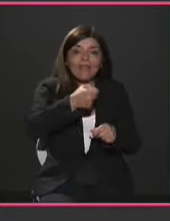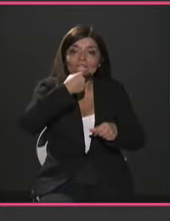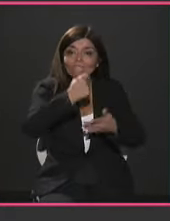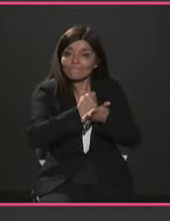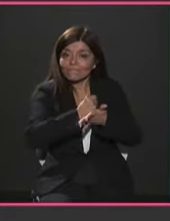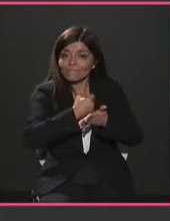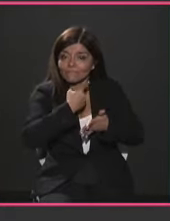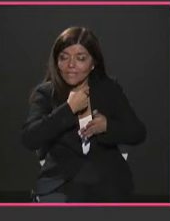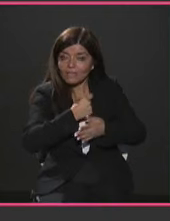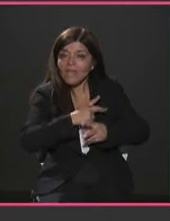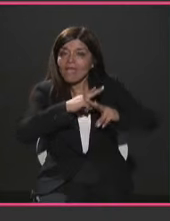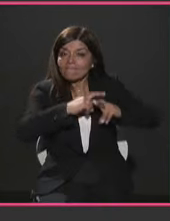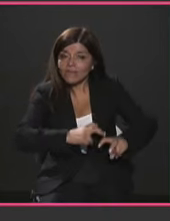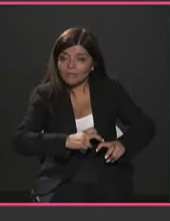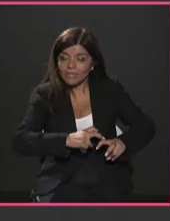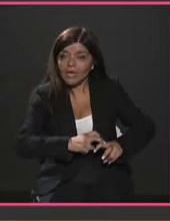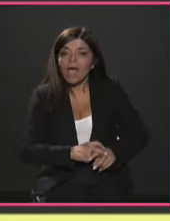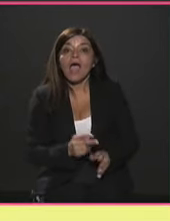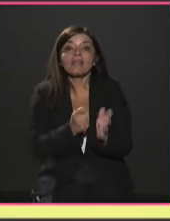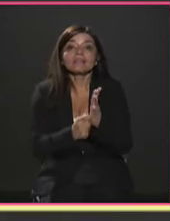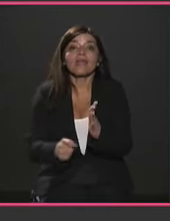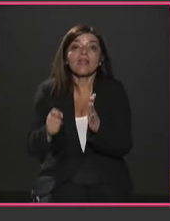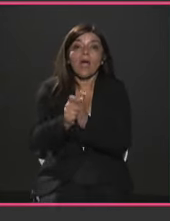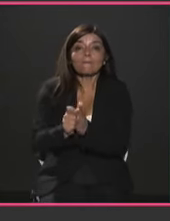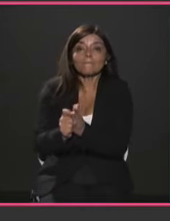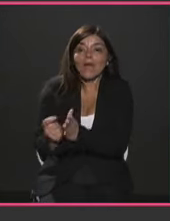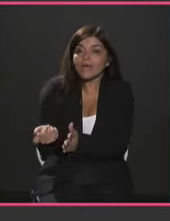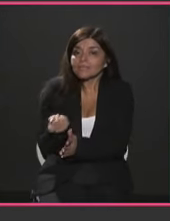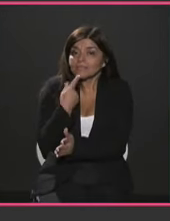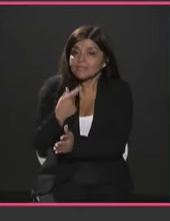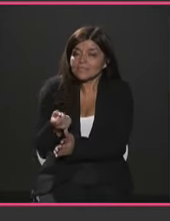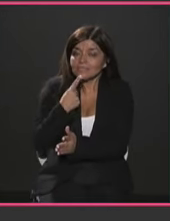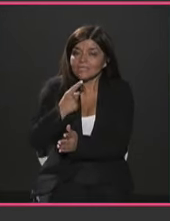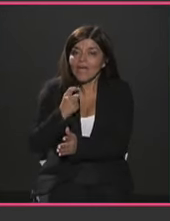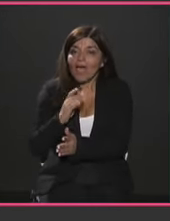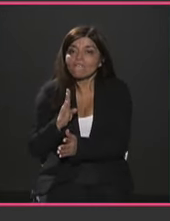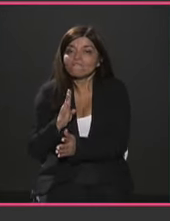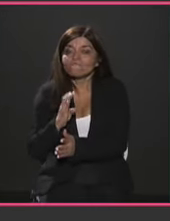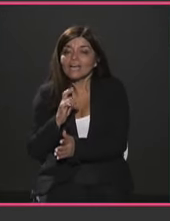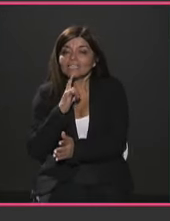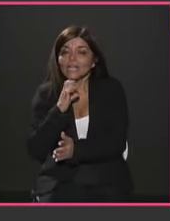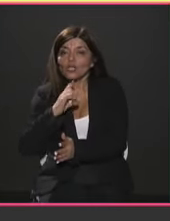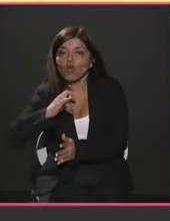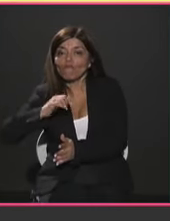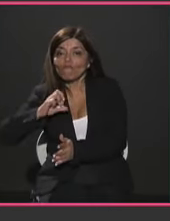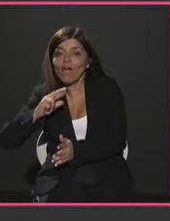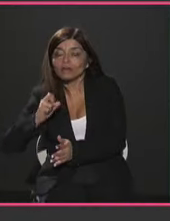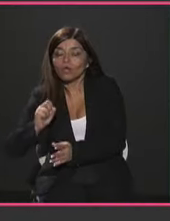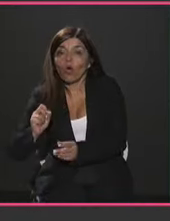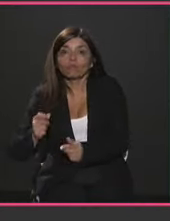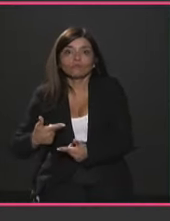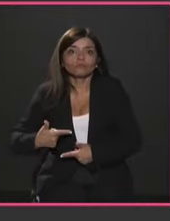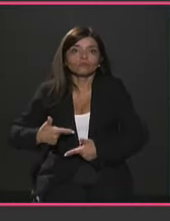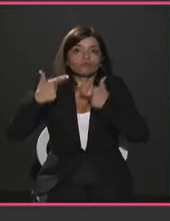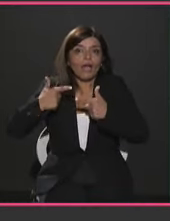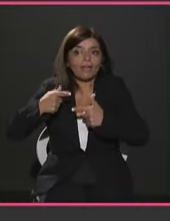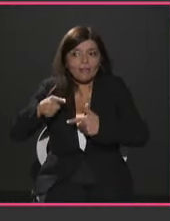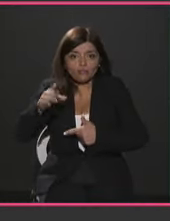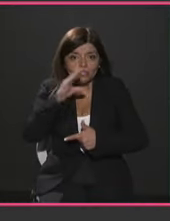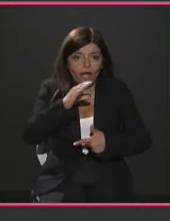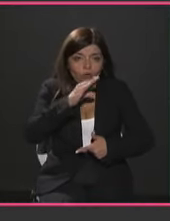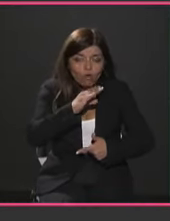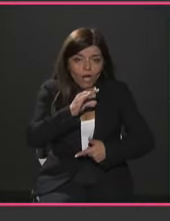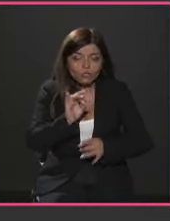B que habla sobre la terapia con bacteriófagos y yo dije oha Esto es lo que yo buscaba